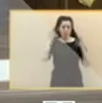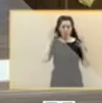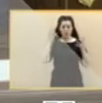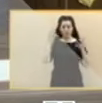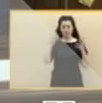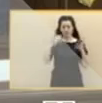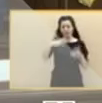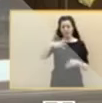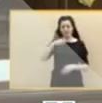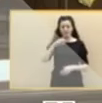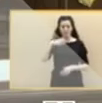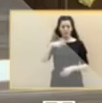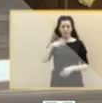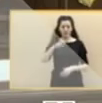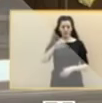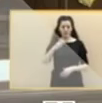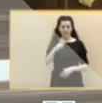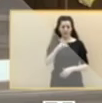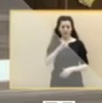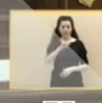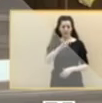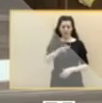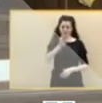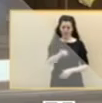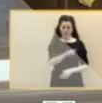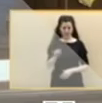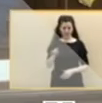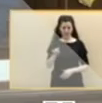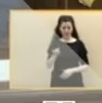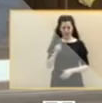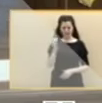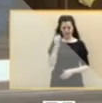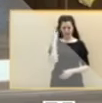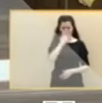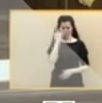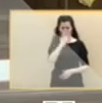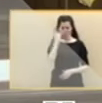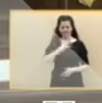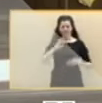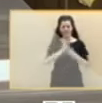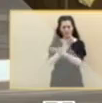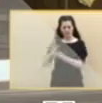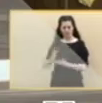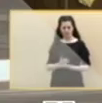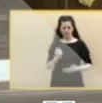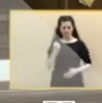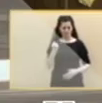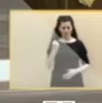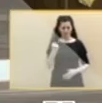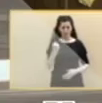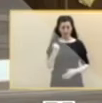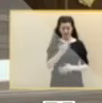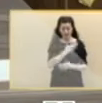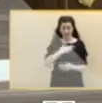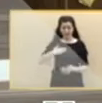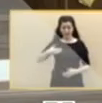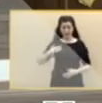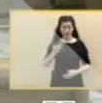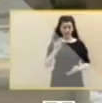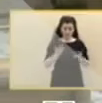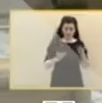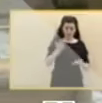moción de censura es lo único en lo que hay consenso. Todo el mundo la quiere. Acaba de decir una cosa fantástica. Dice, la moción de censura